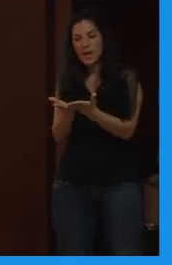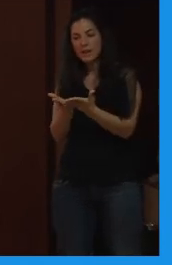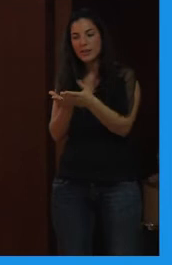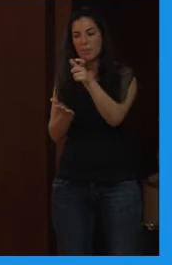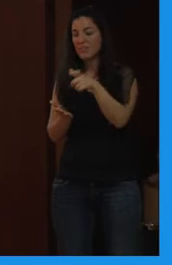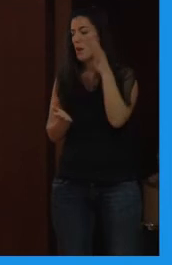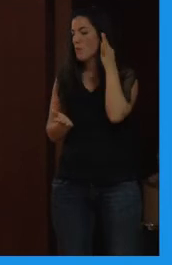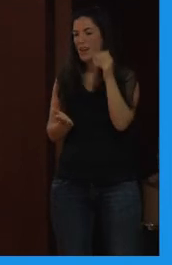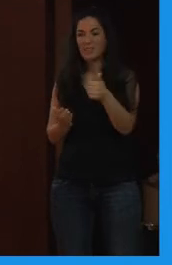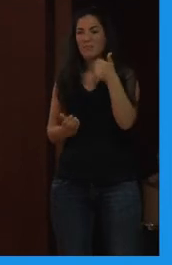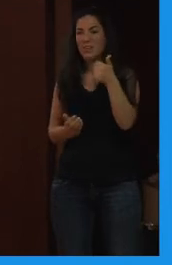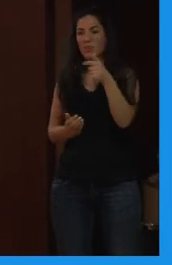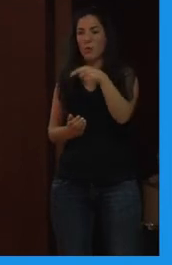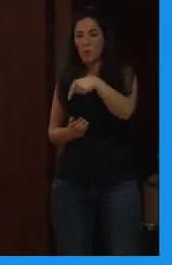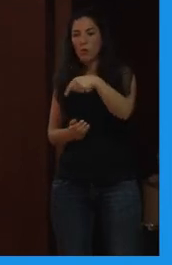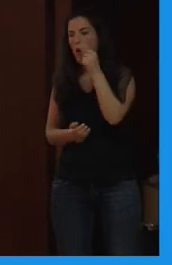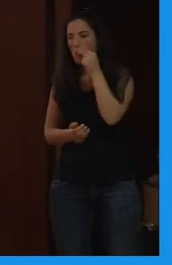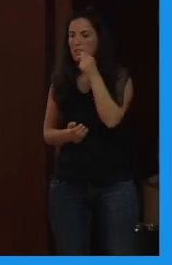incluso que en el día de hoy.